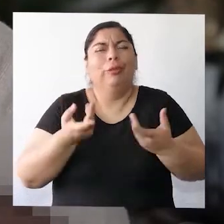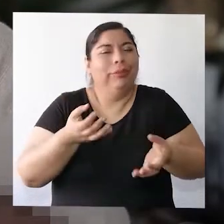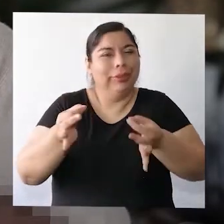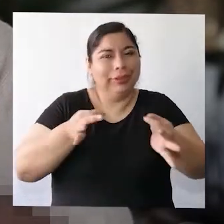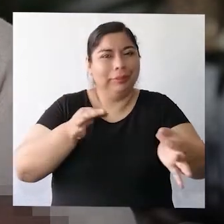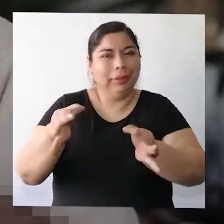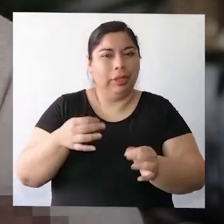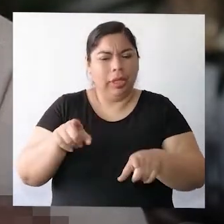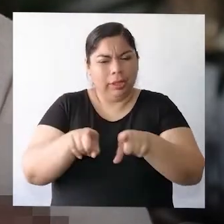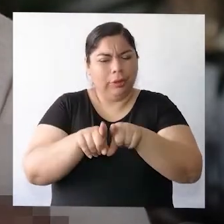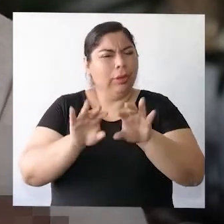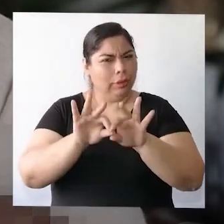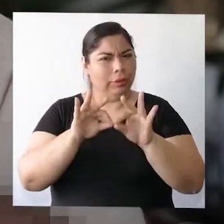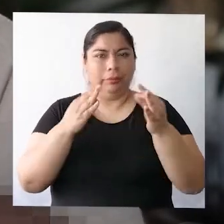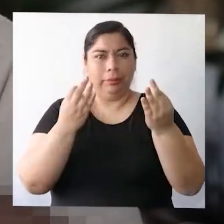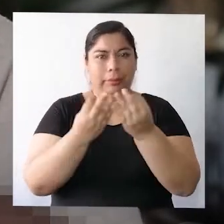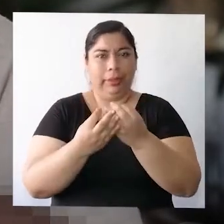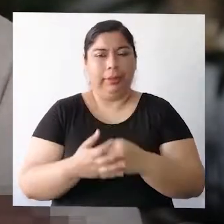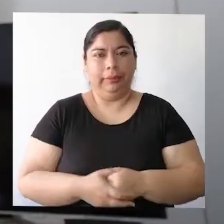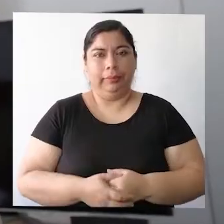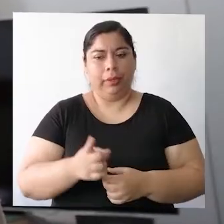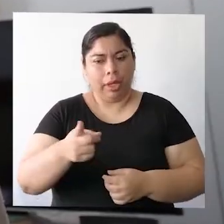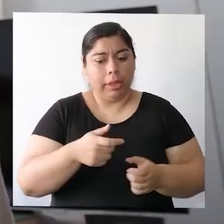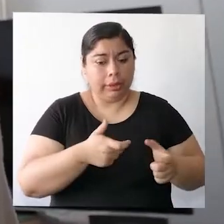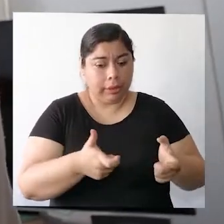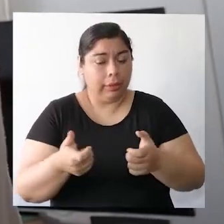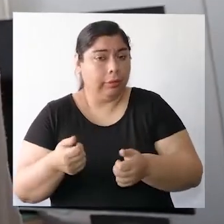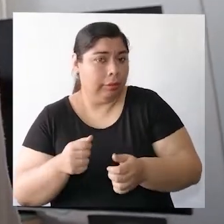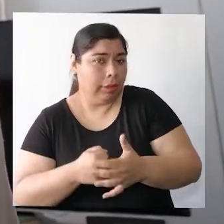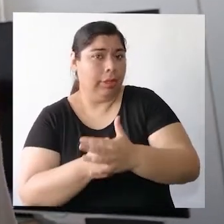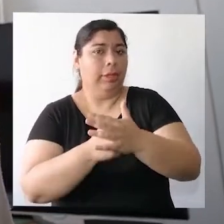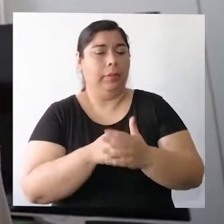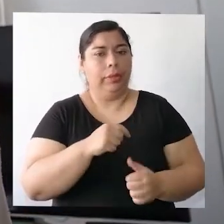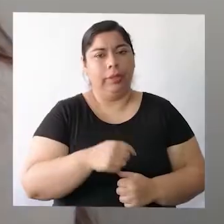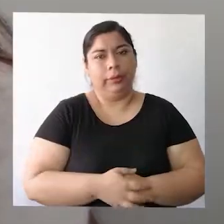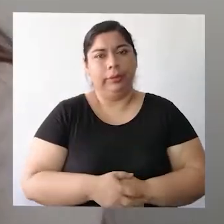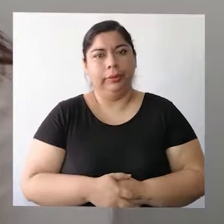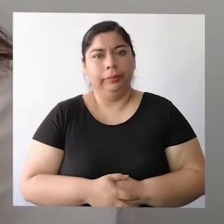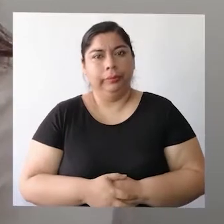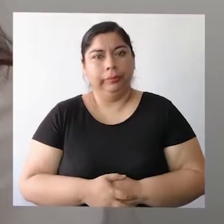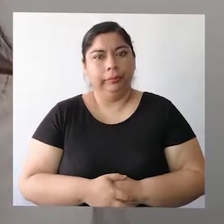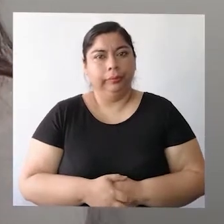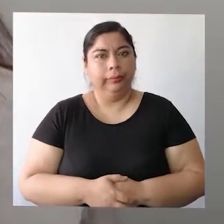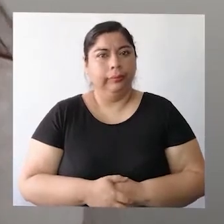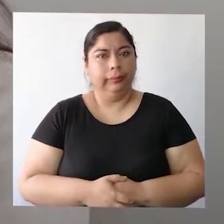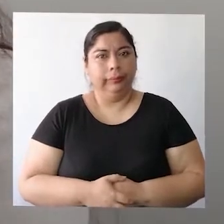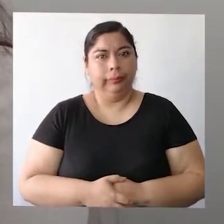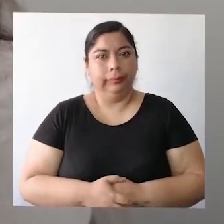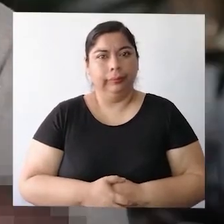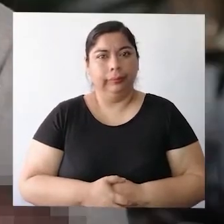ay, ¿cómo te explico? Es ser una familia. Hay que estar con ellos, hay que apoyarlos, hay que